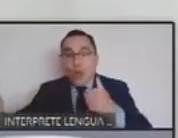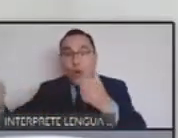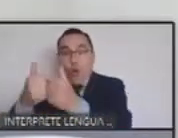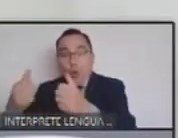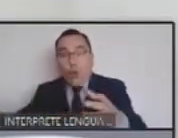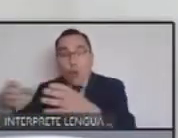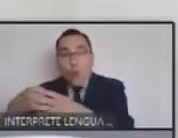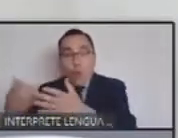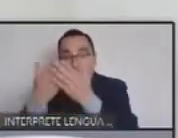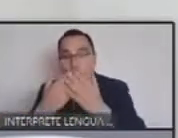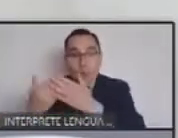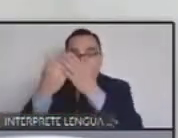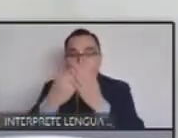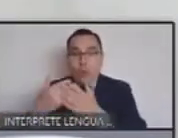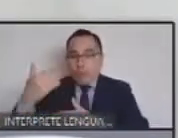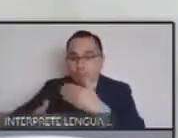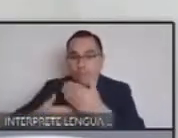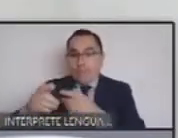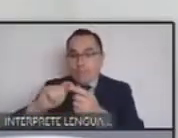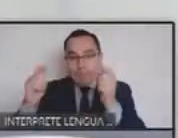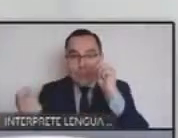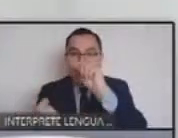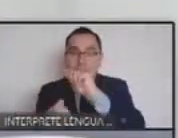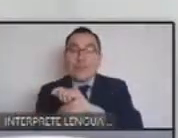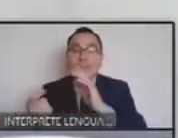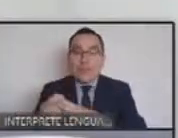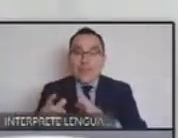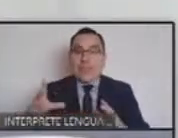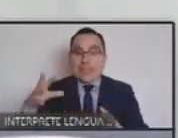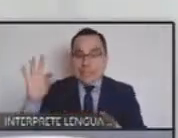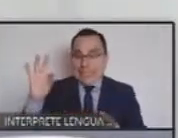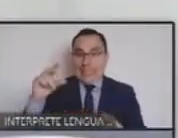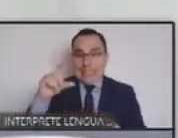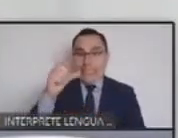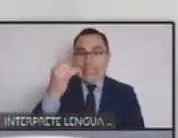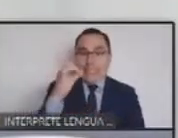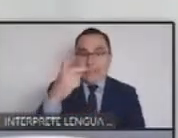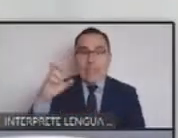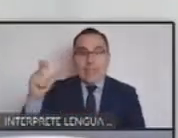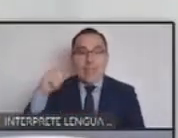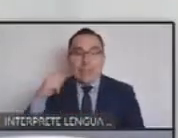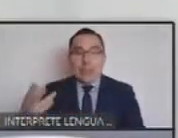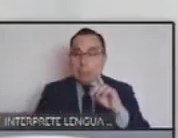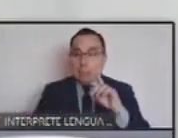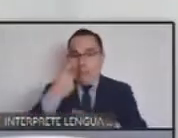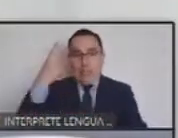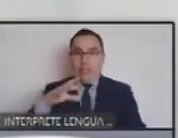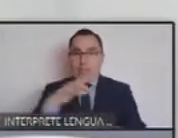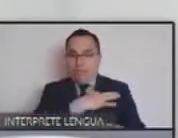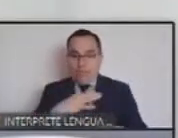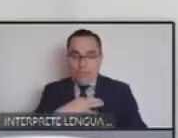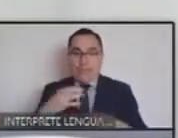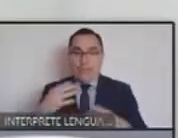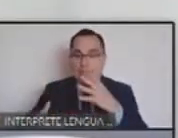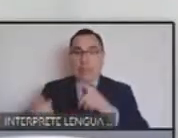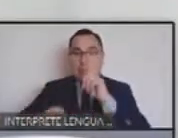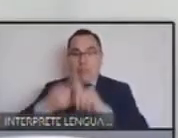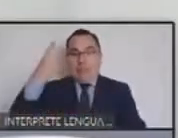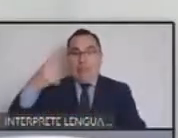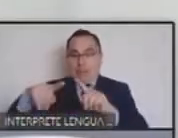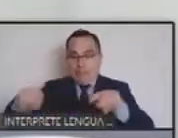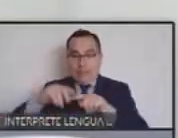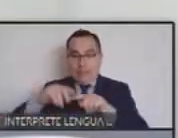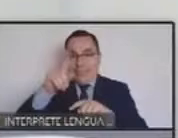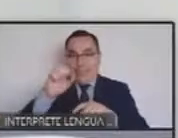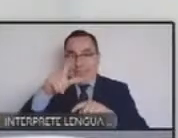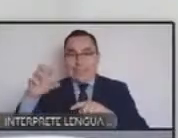Reforma Procesal Civil, presidenta de la Primera Sala de la Corte Suprema e integrante del Comité Estratégico